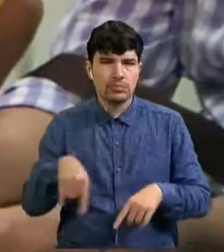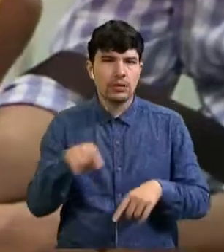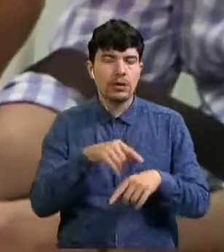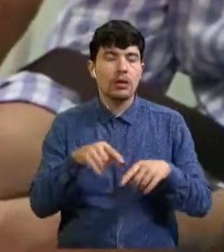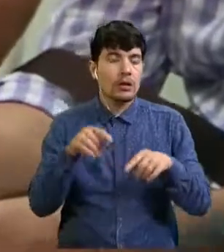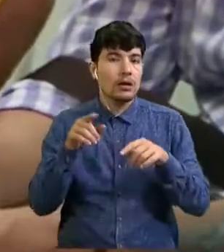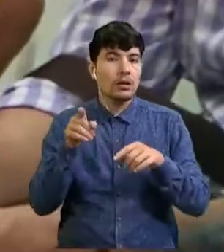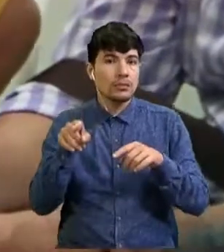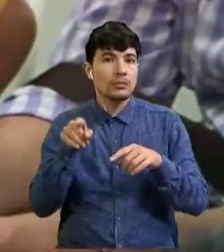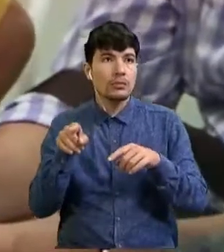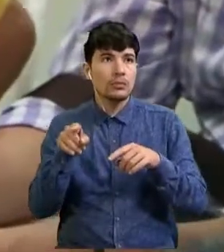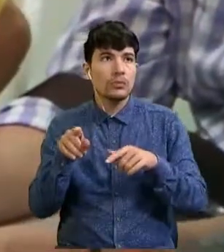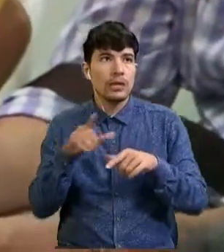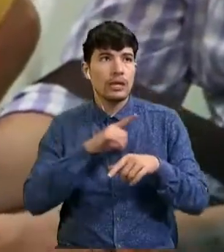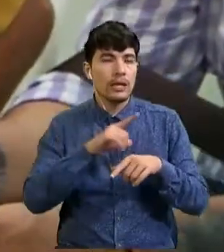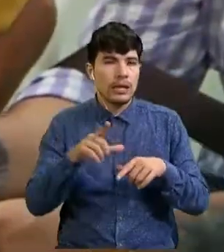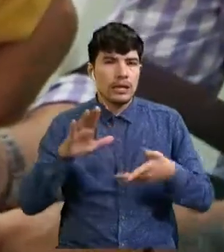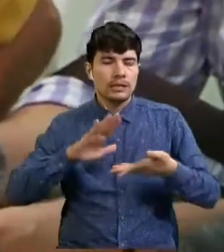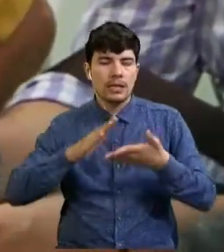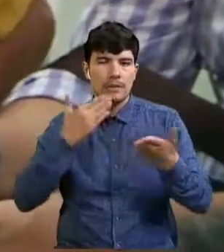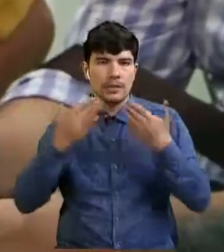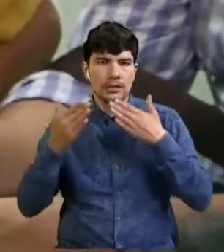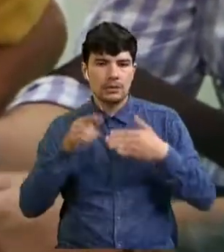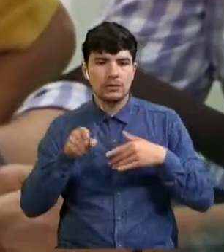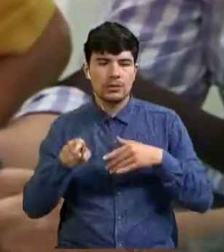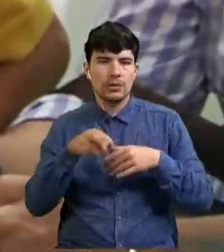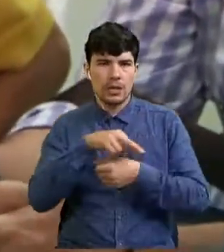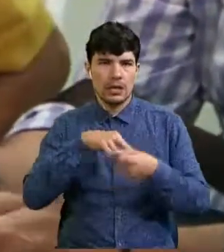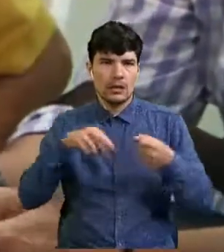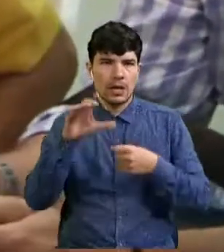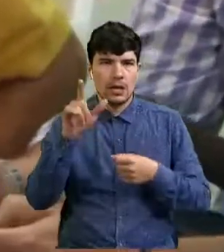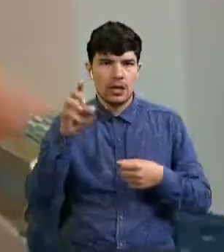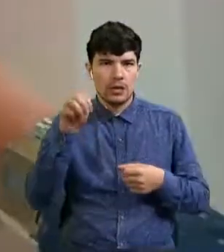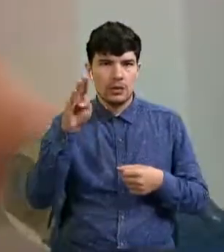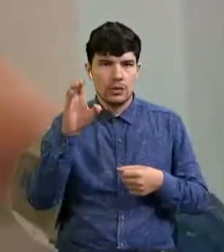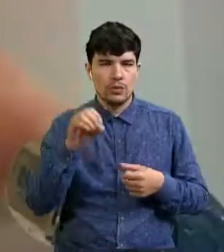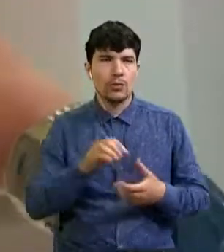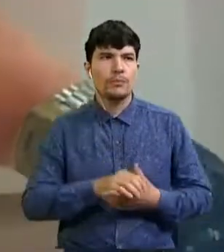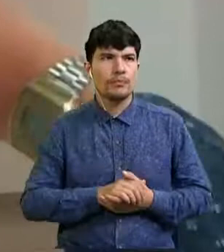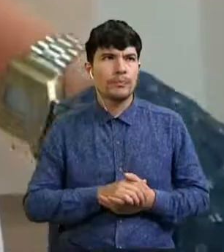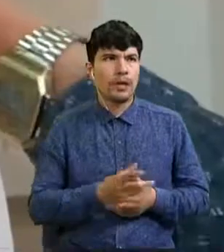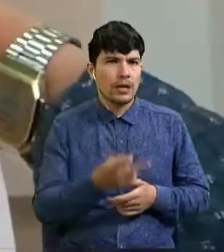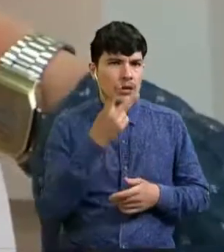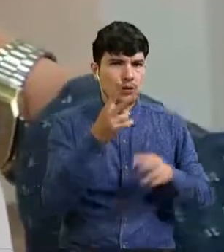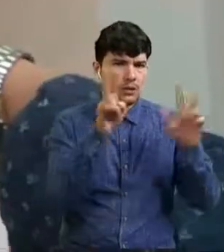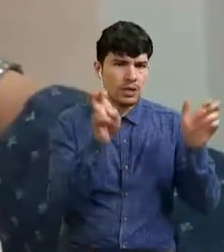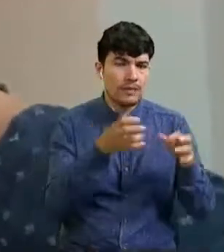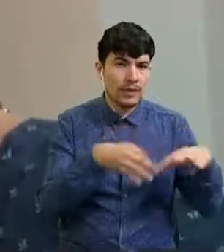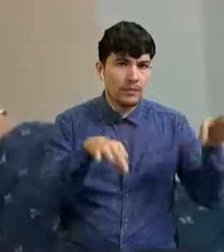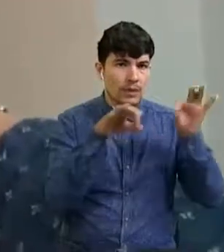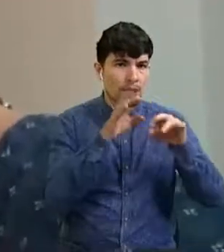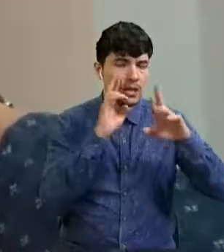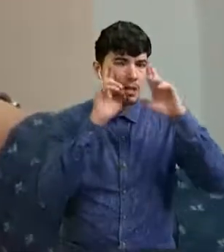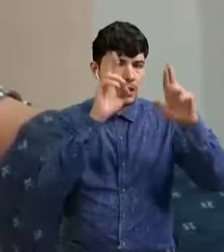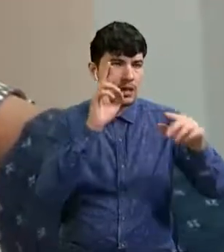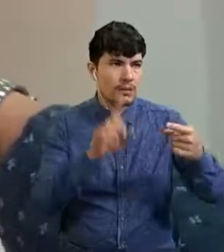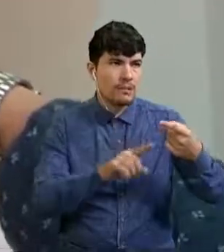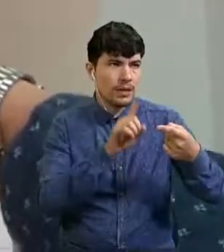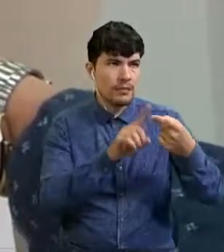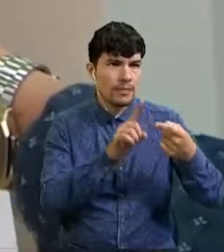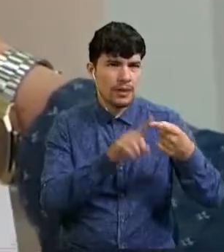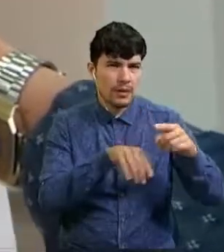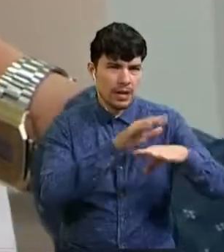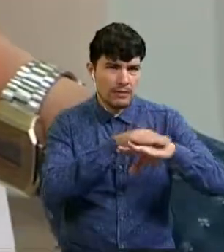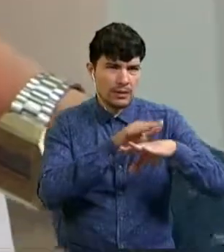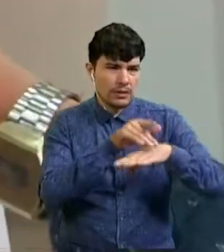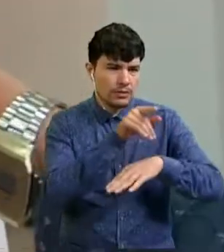del norte de santander y líderes campesinos del catatumbo dos aspectos muy importantes que resaltar el primero de ellos es el anuncio por parte